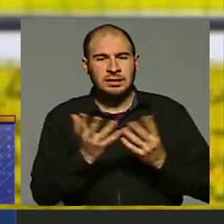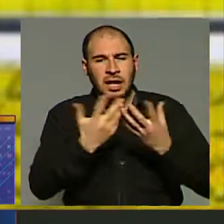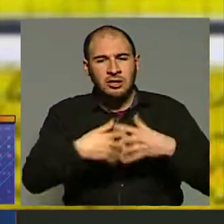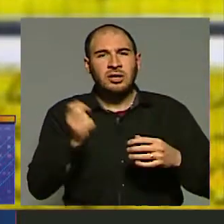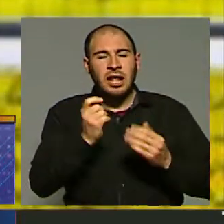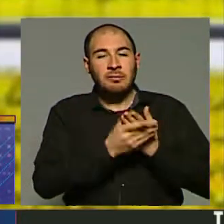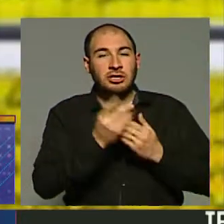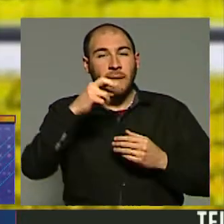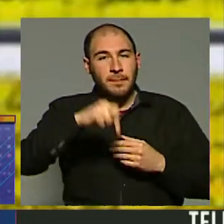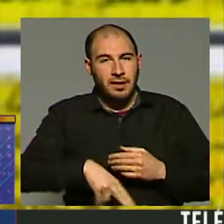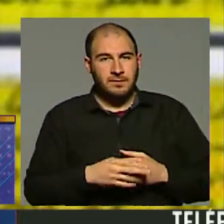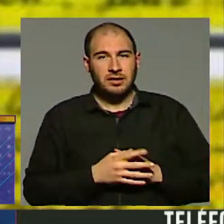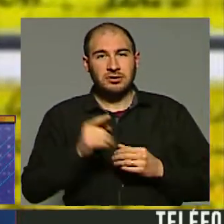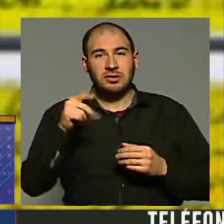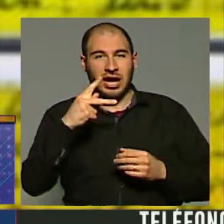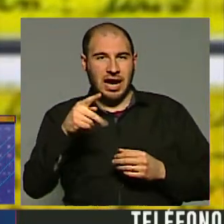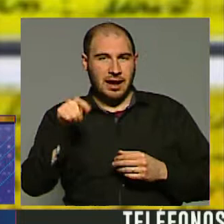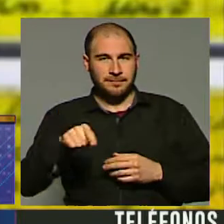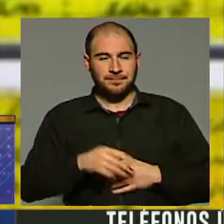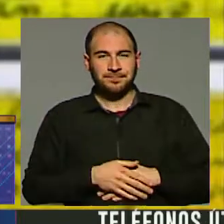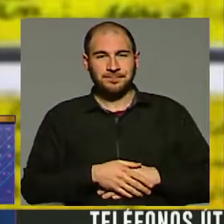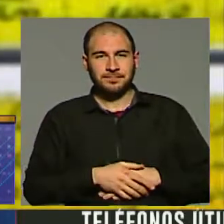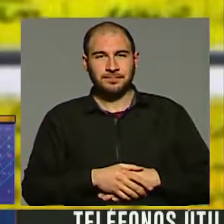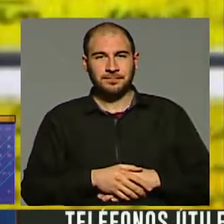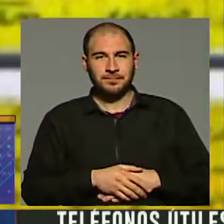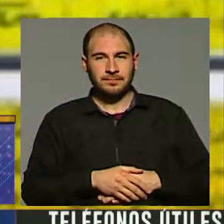al Ministerio de Planificación kirchnerista.